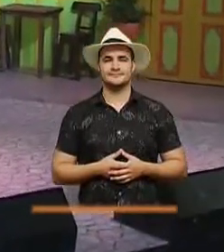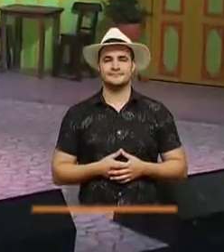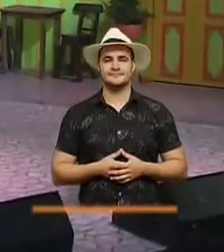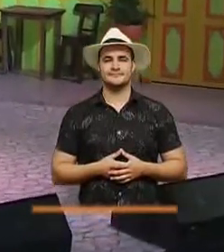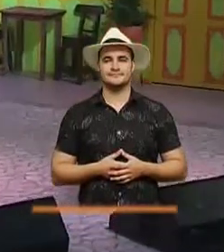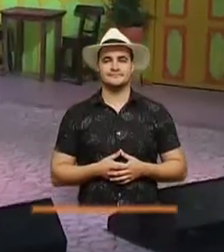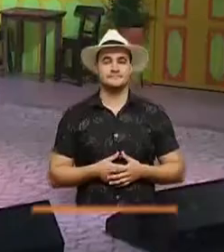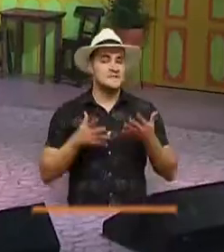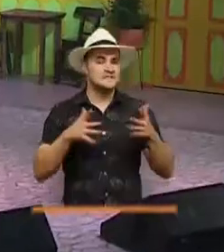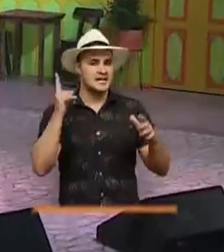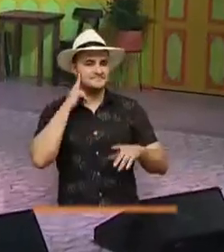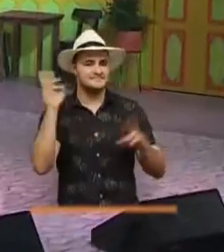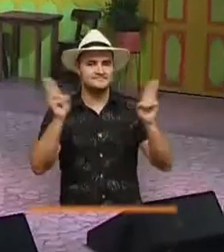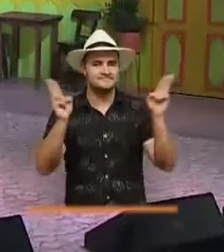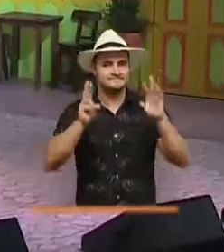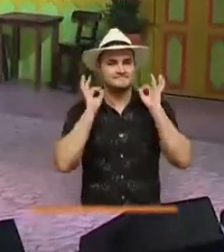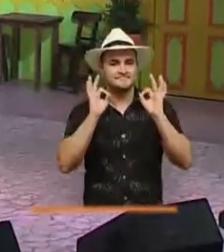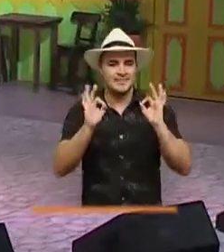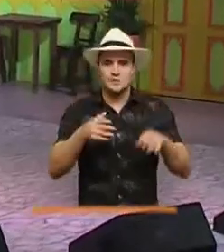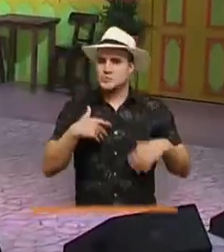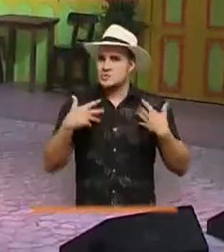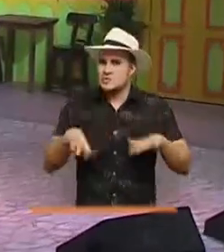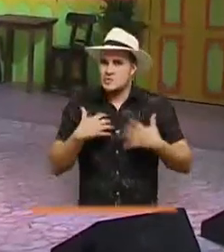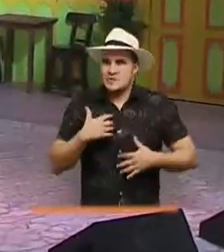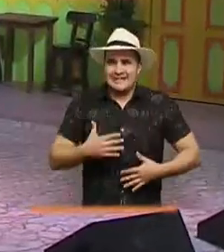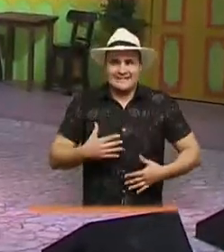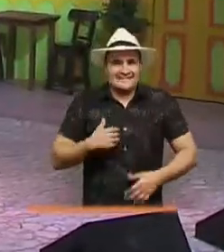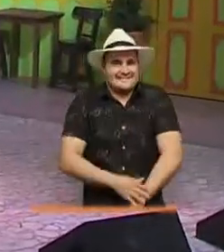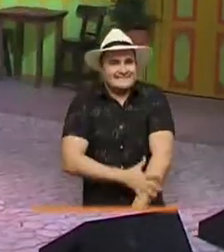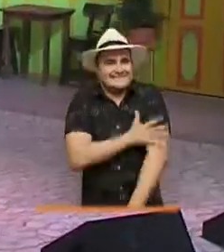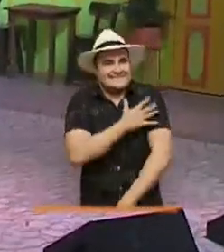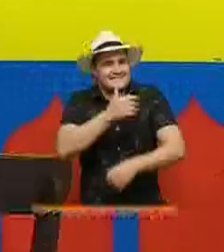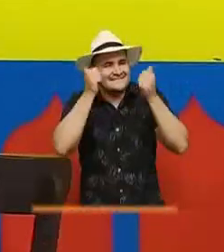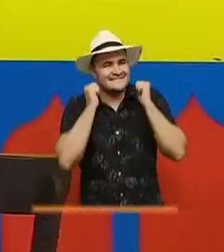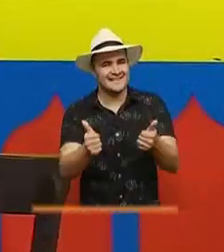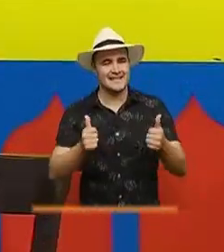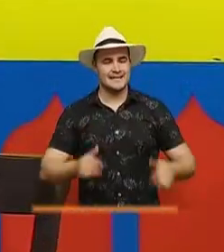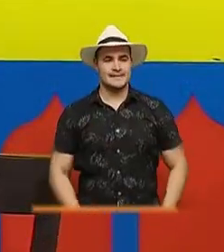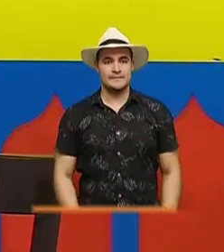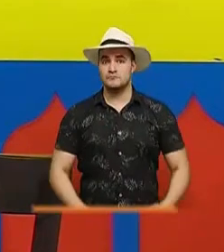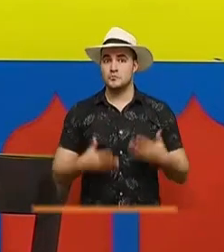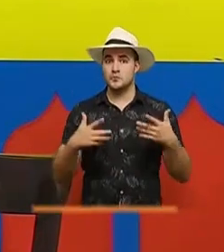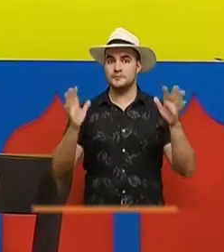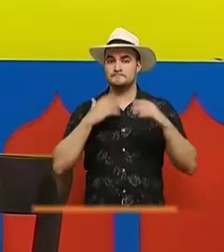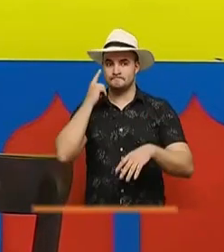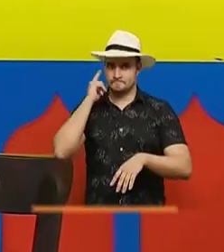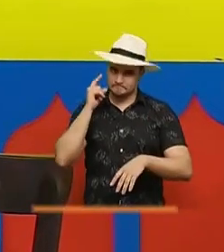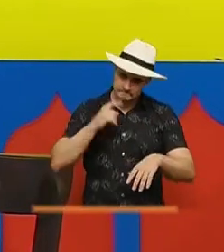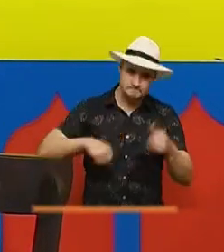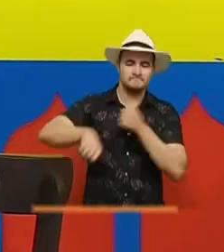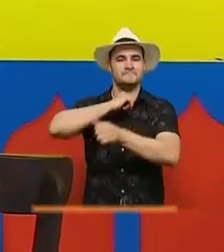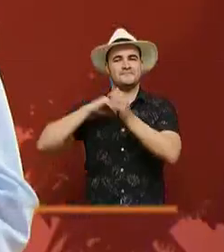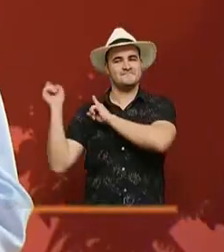Suena la campana, señoras y señores. Ovidio, qué emoción. Estamos llegando aquí entonces a seguir entonces disfrutando de la